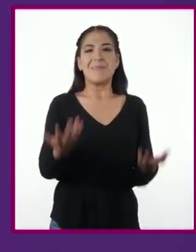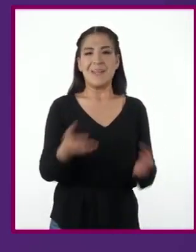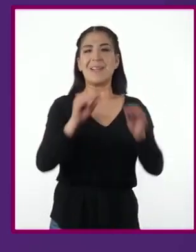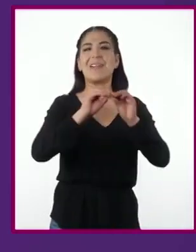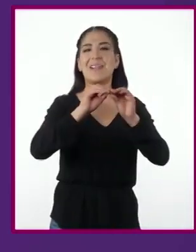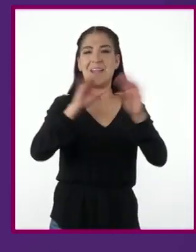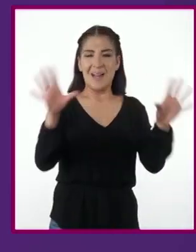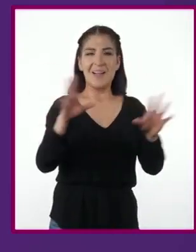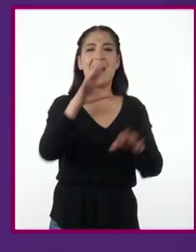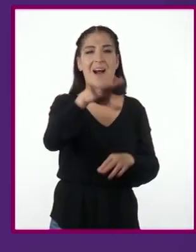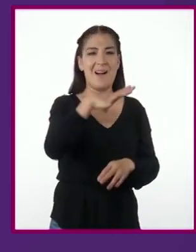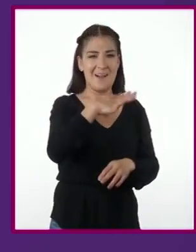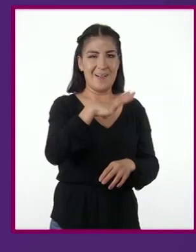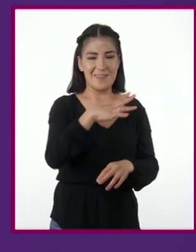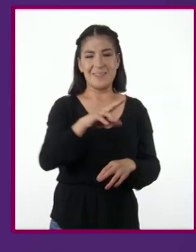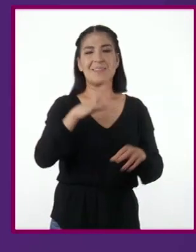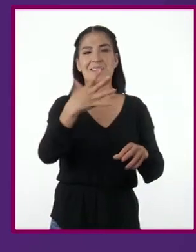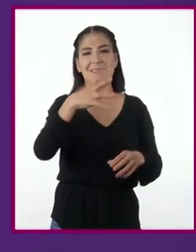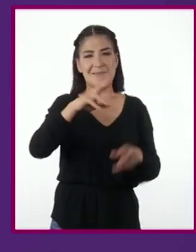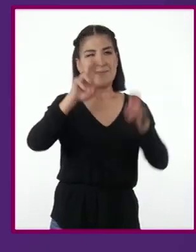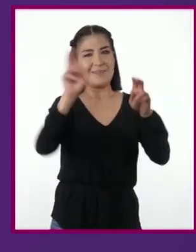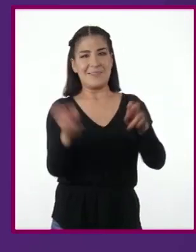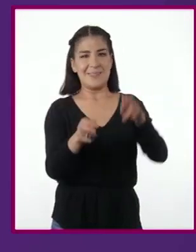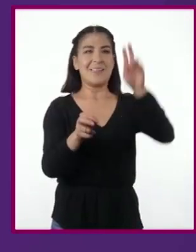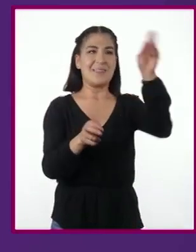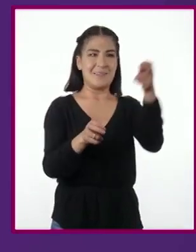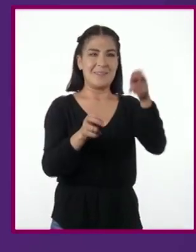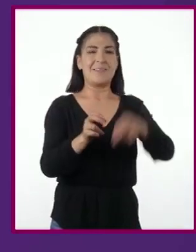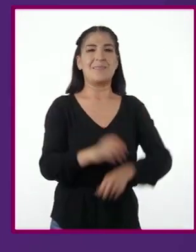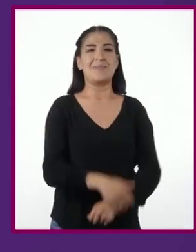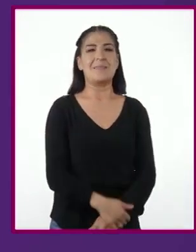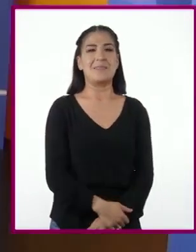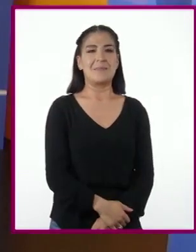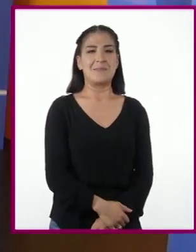Claro, porque están entre comillas.